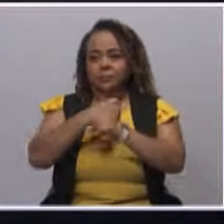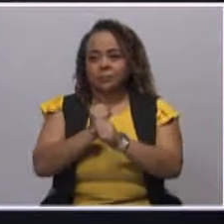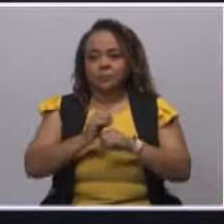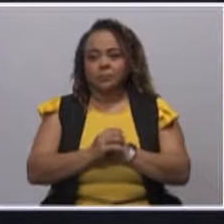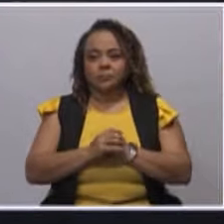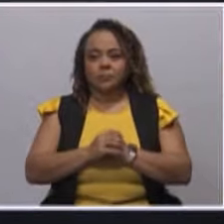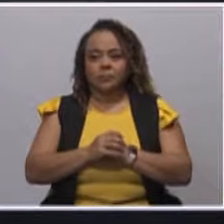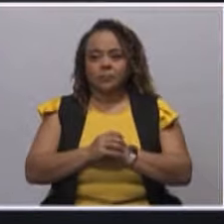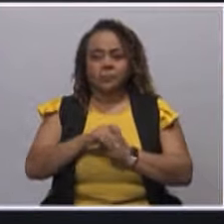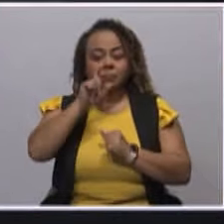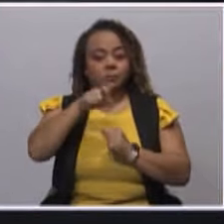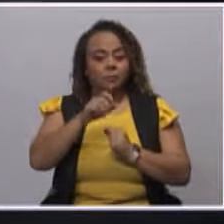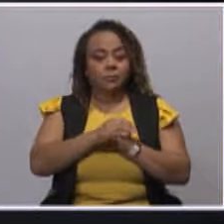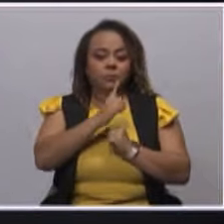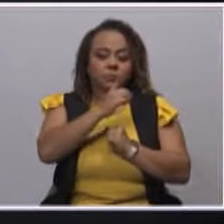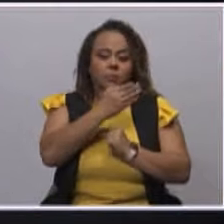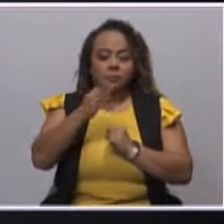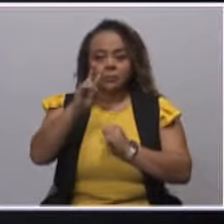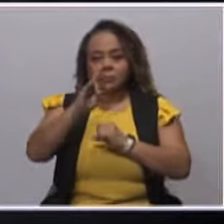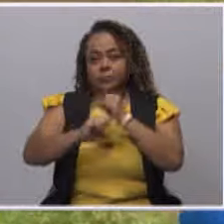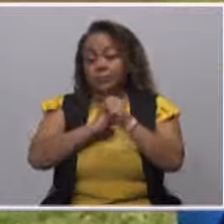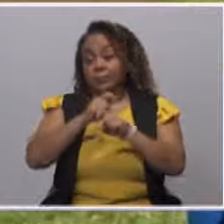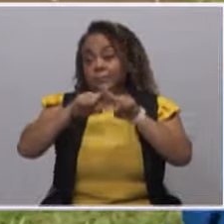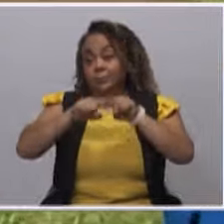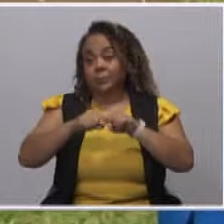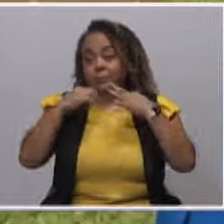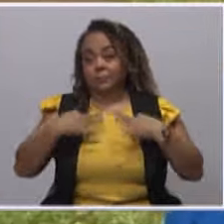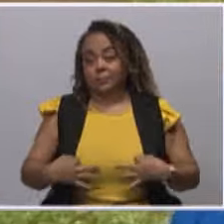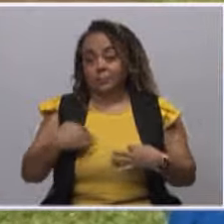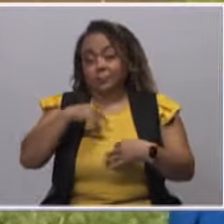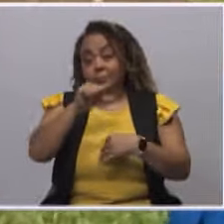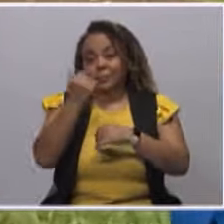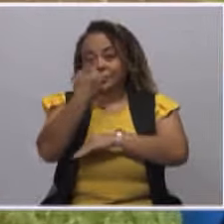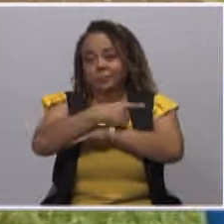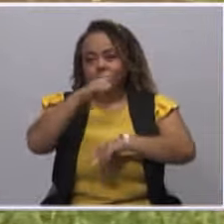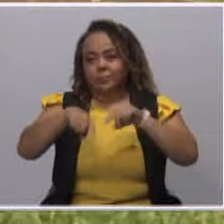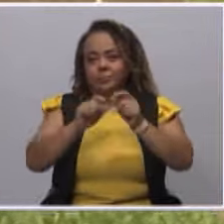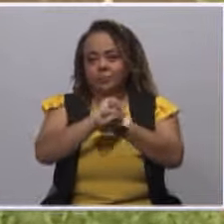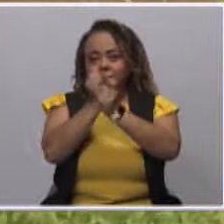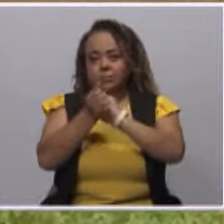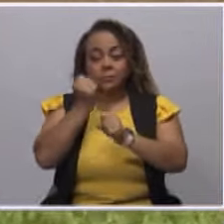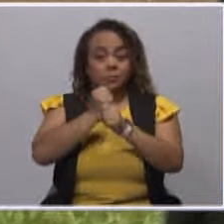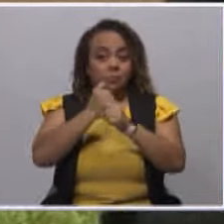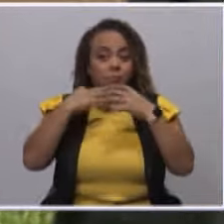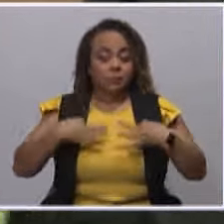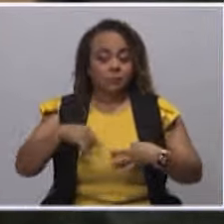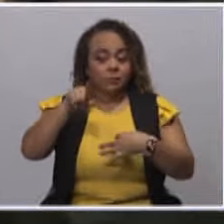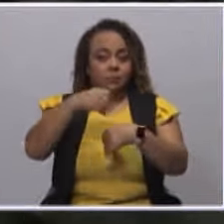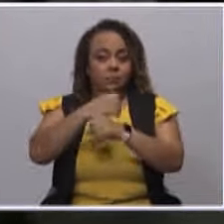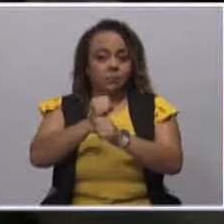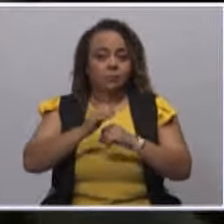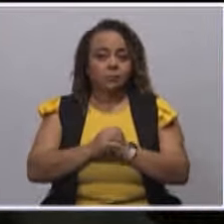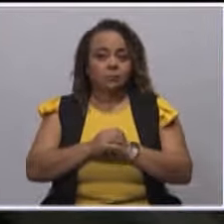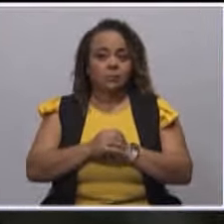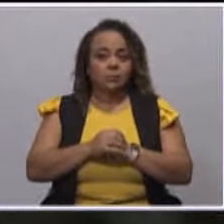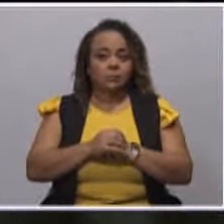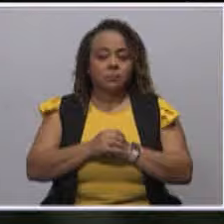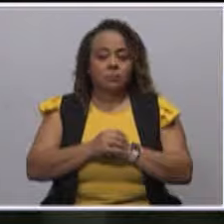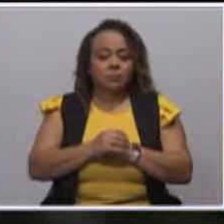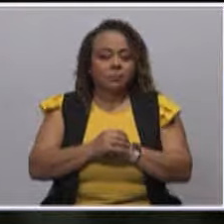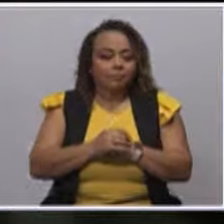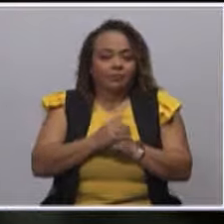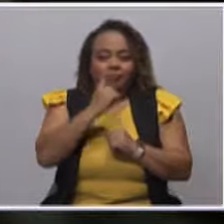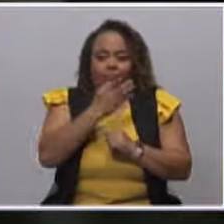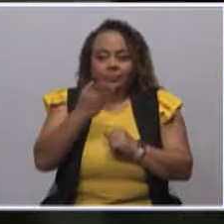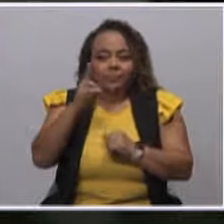necesita entre uno y dos años depende del biotipo que en 10 días No lo voy a cambiar un trabajo físico que hay que hacer necesita entre uno y 2